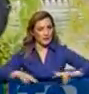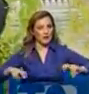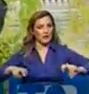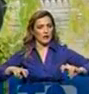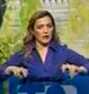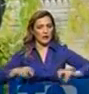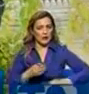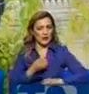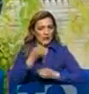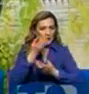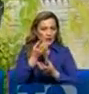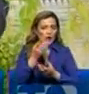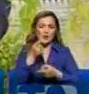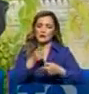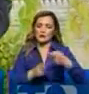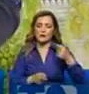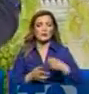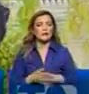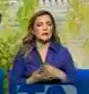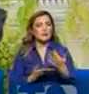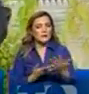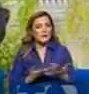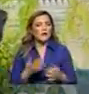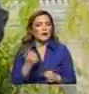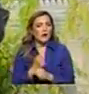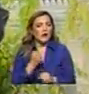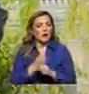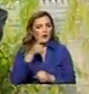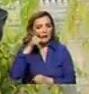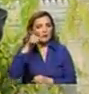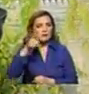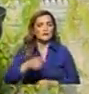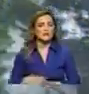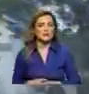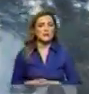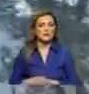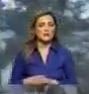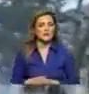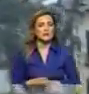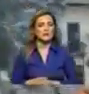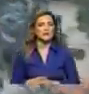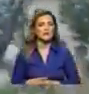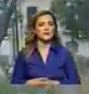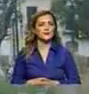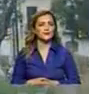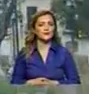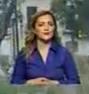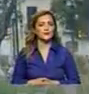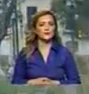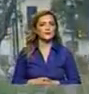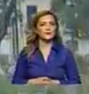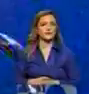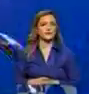se pronunciarán. Sin embargo, esperan el trabajo de la fiscalía. Paul Coello, 24 horas.